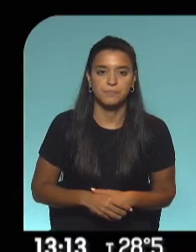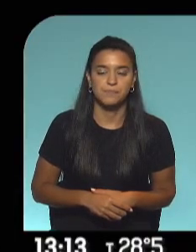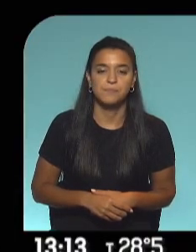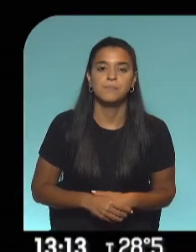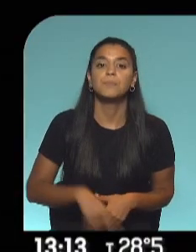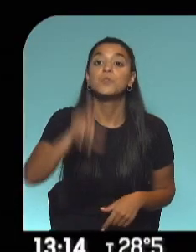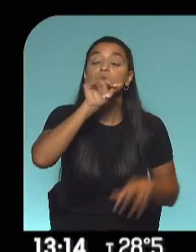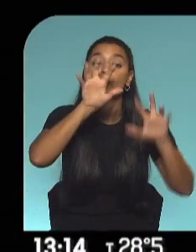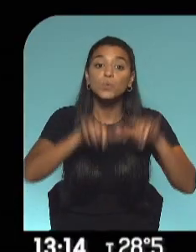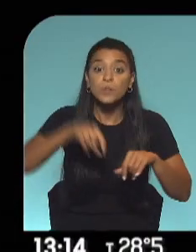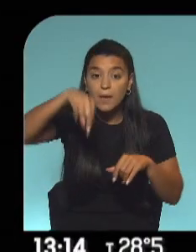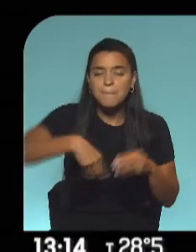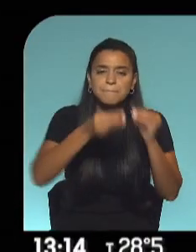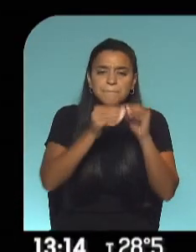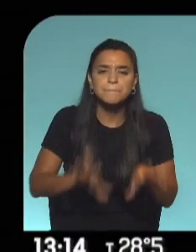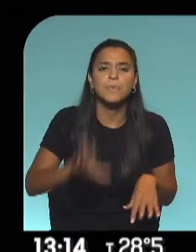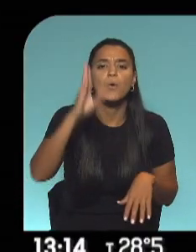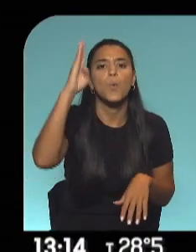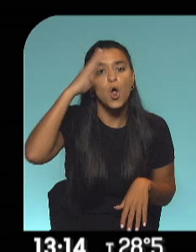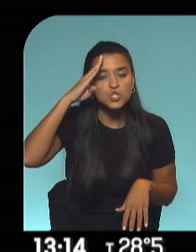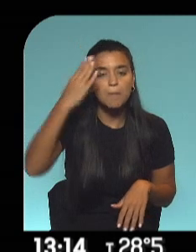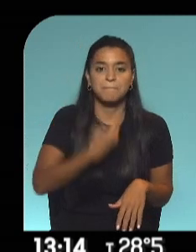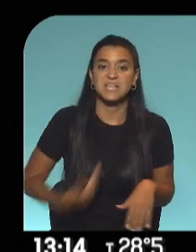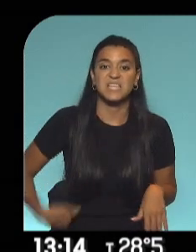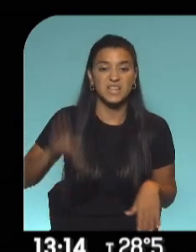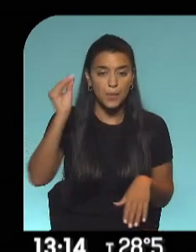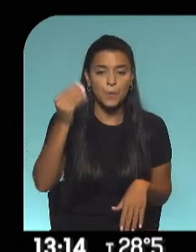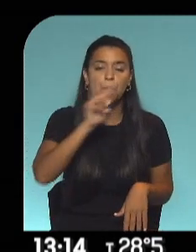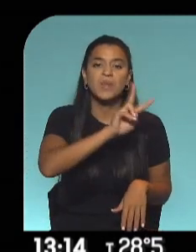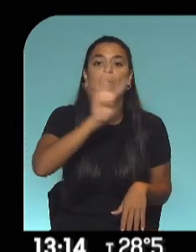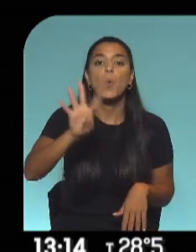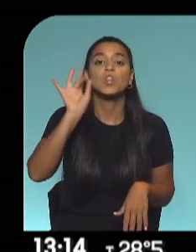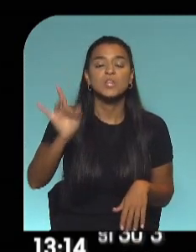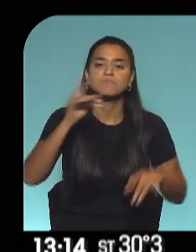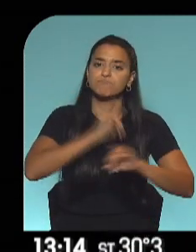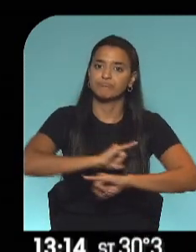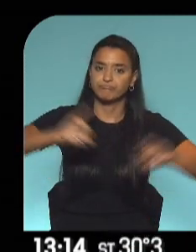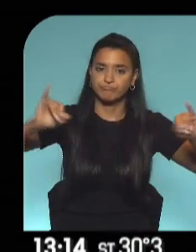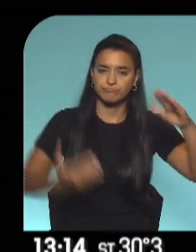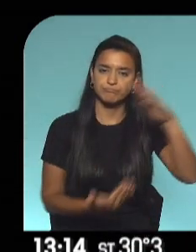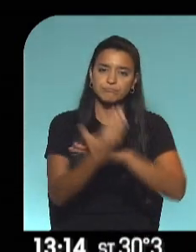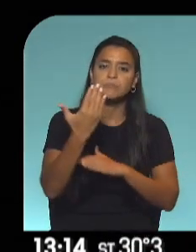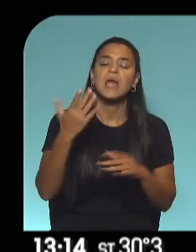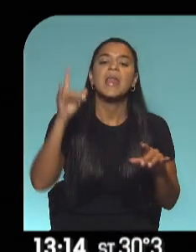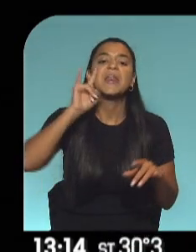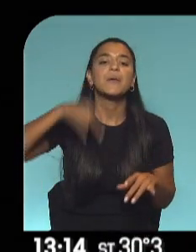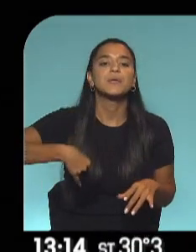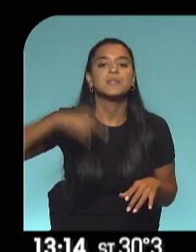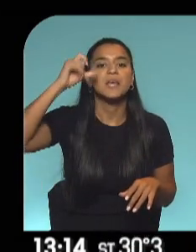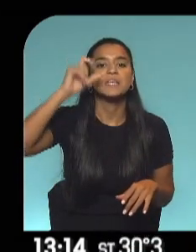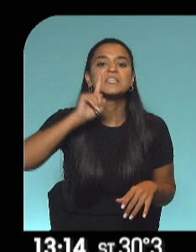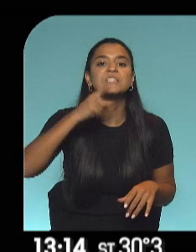El leído en Twitter de hoy, comenzamos con Jair Bolsonaro, presidente brasileño. El 24 de diciembre publicaba a la revista Esto